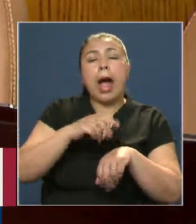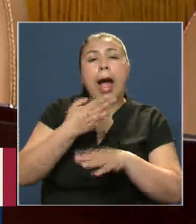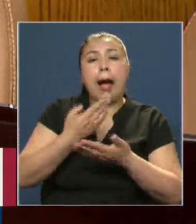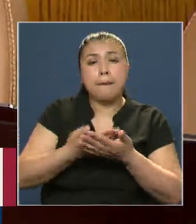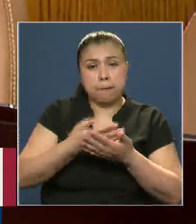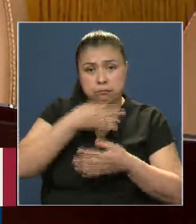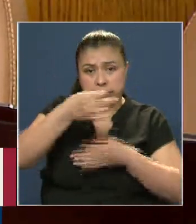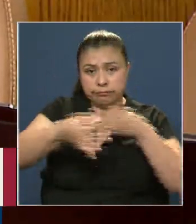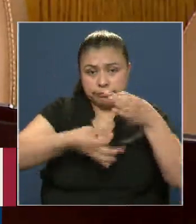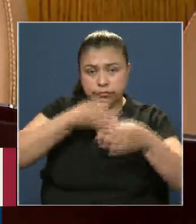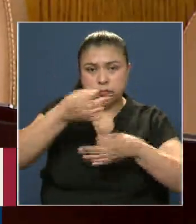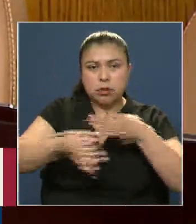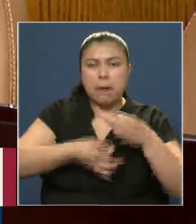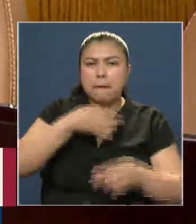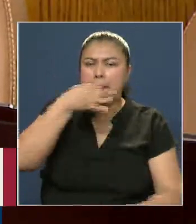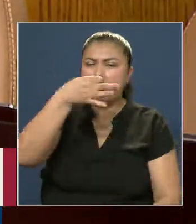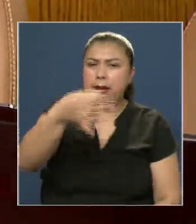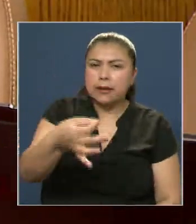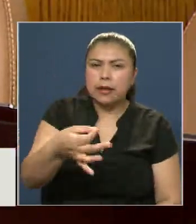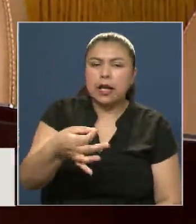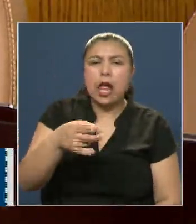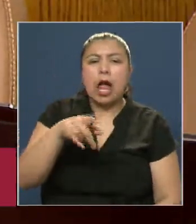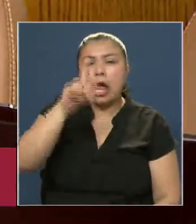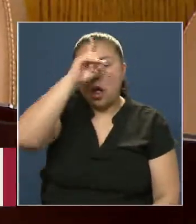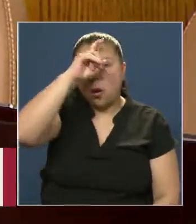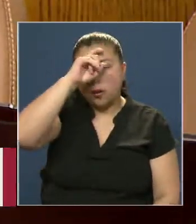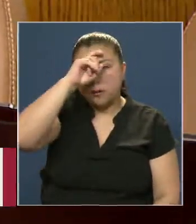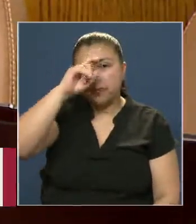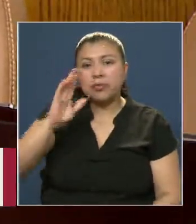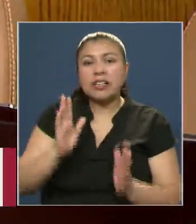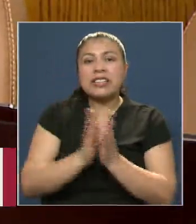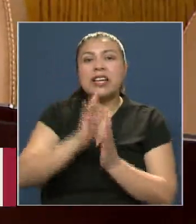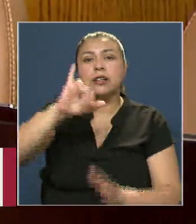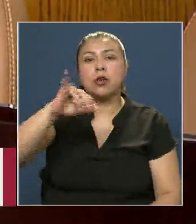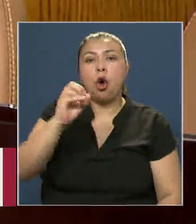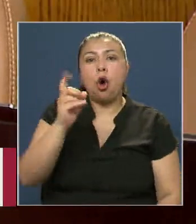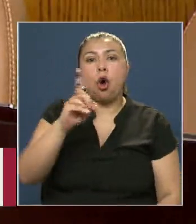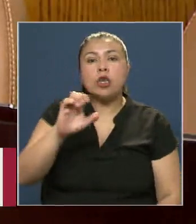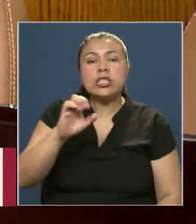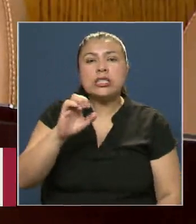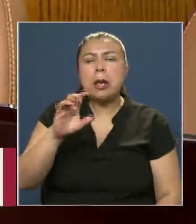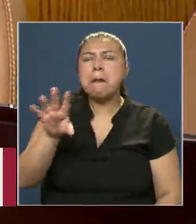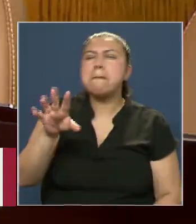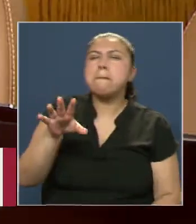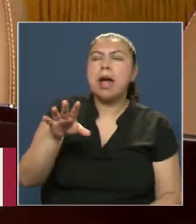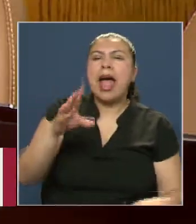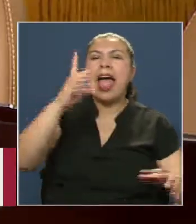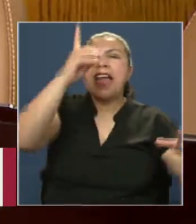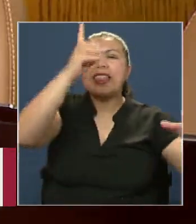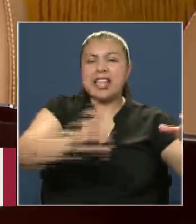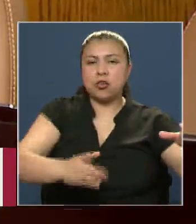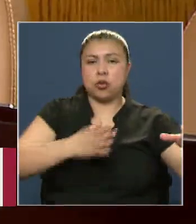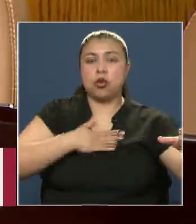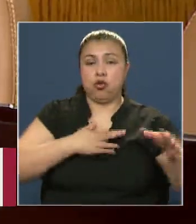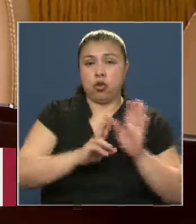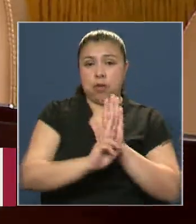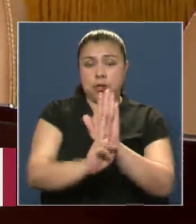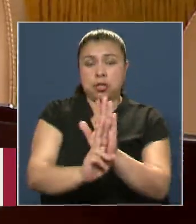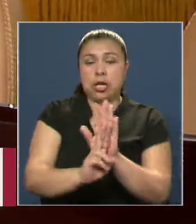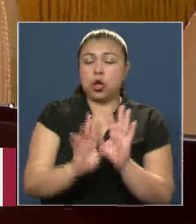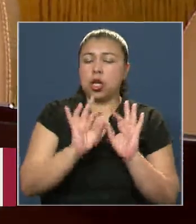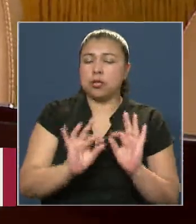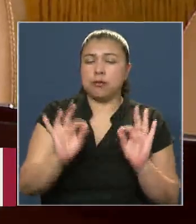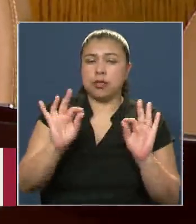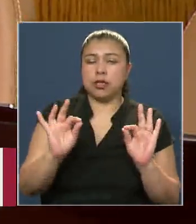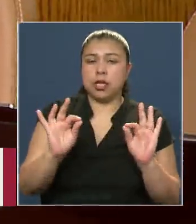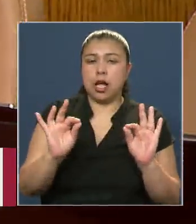hacer referencia a que en el Hospital San José, que está ubicado en el distrito que represento,